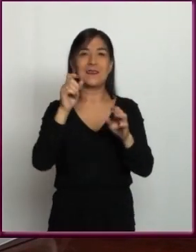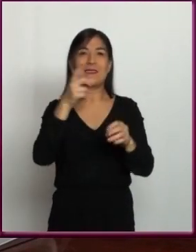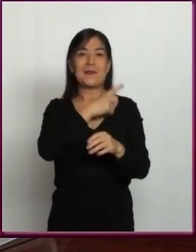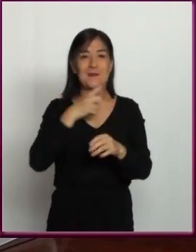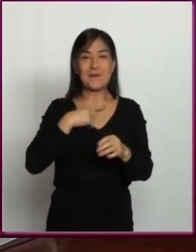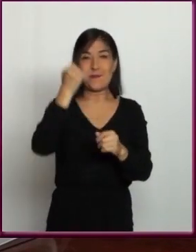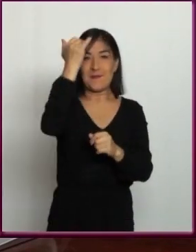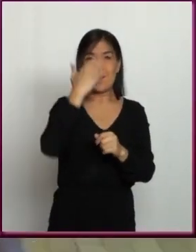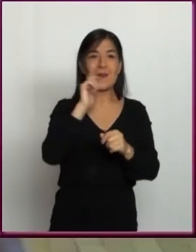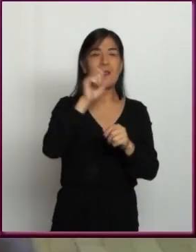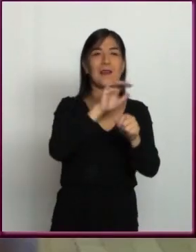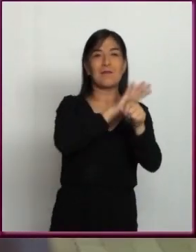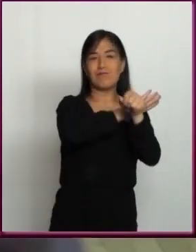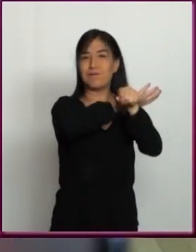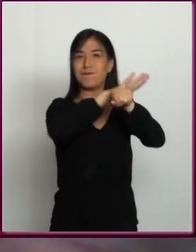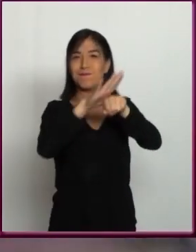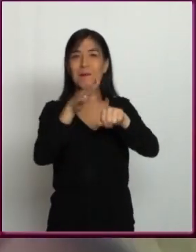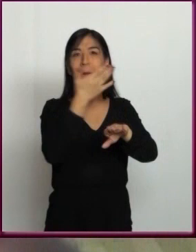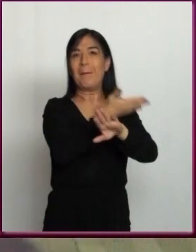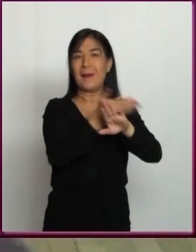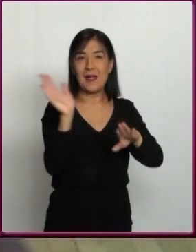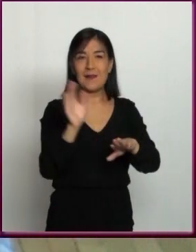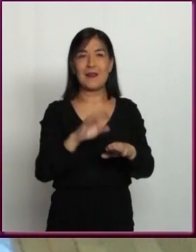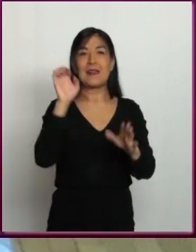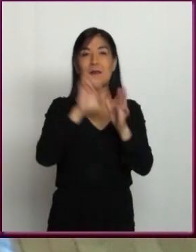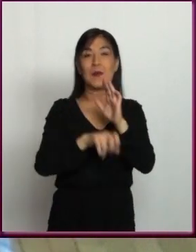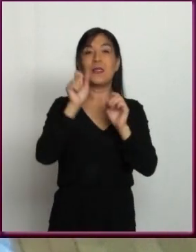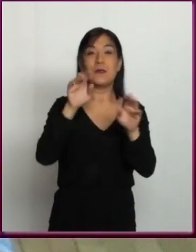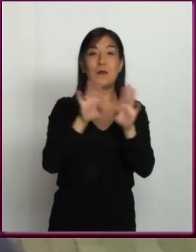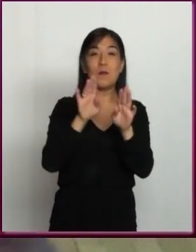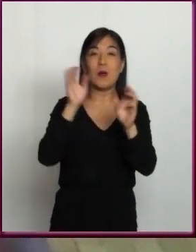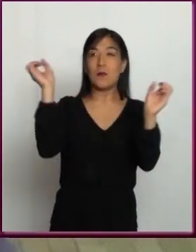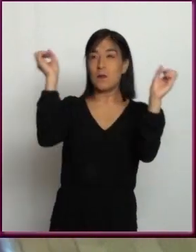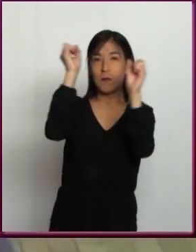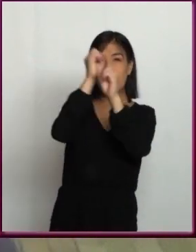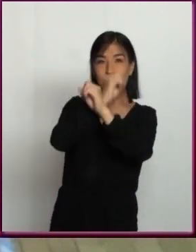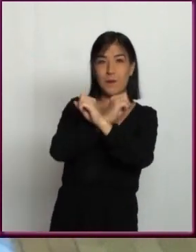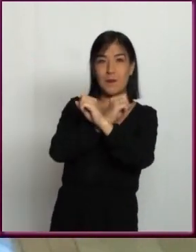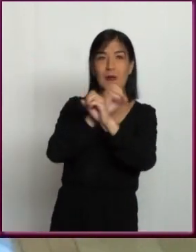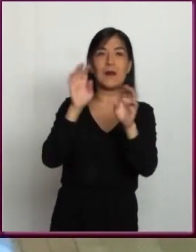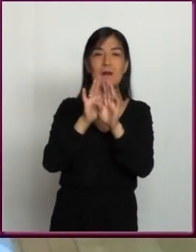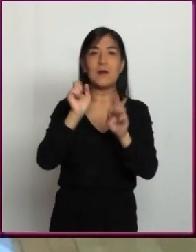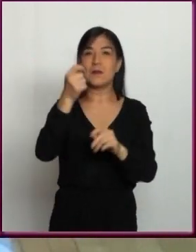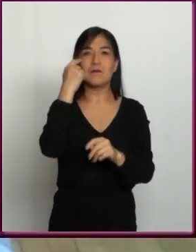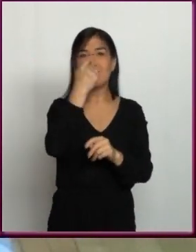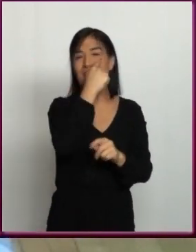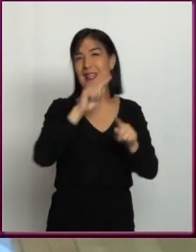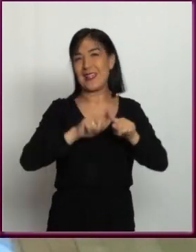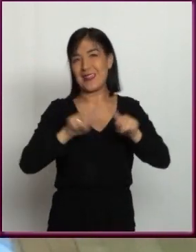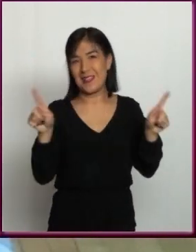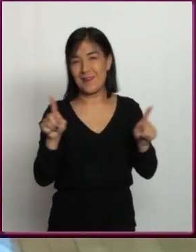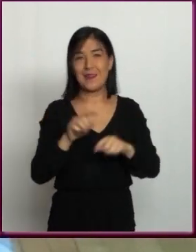la imagen blanca. Si pones la cámara en un lugar muy oscuro, va a haber ruido, y el ojo no se comporta así.